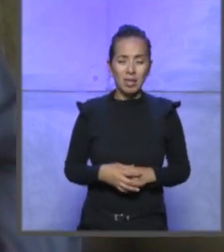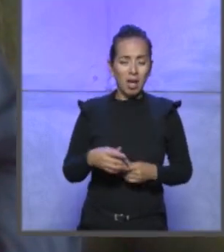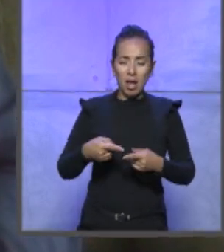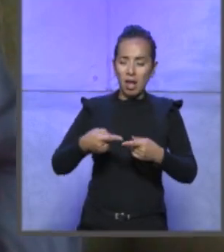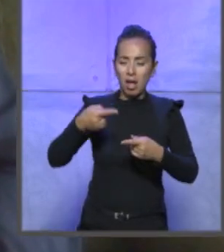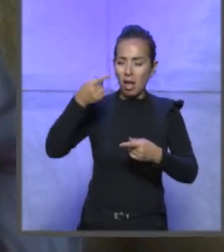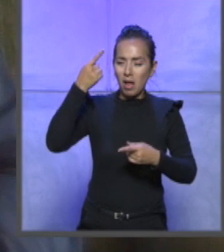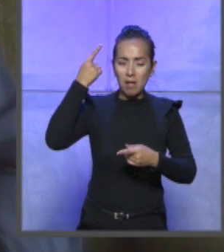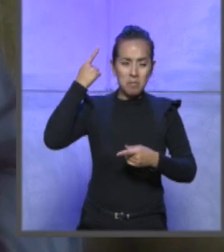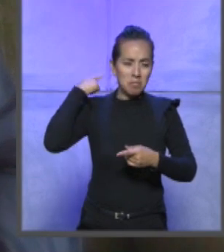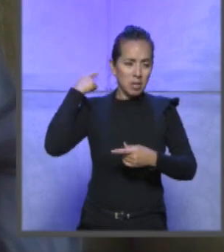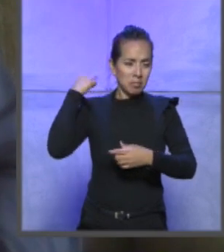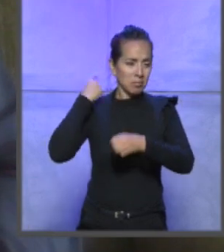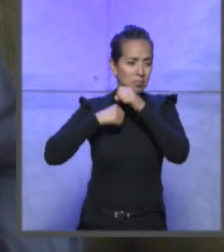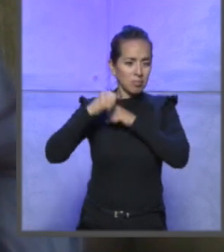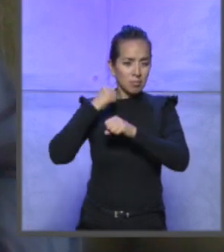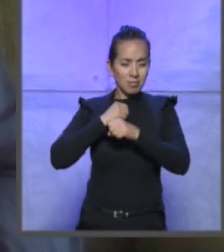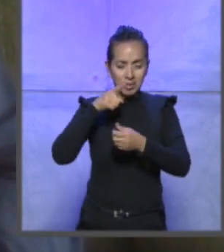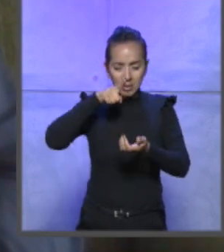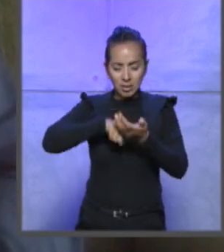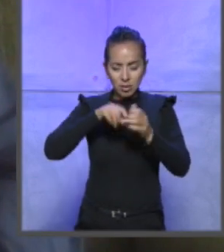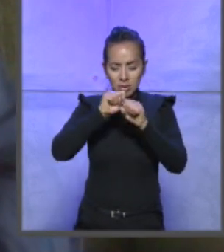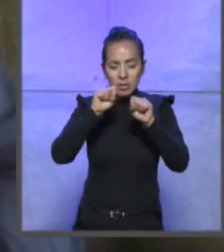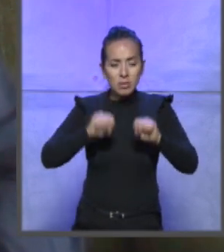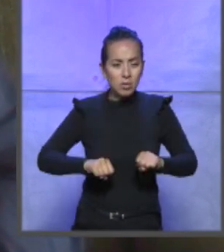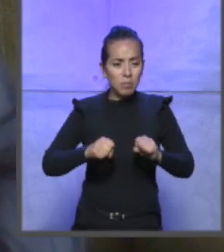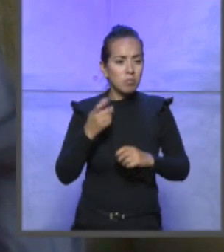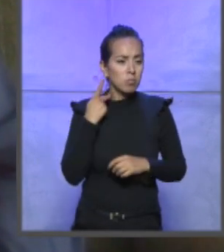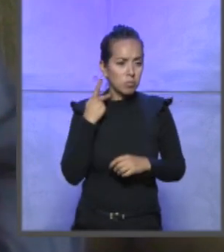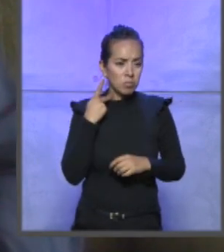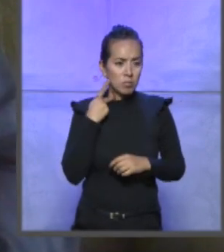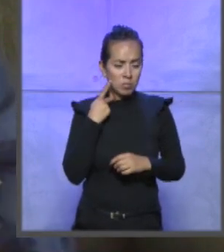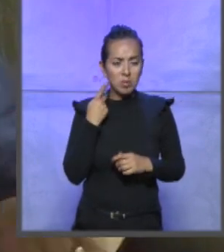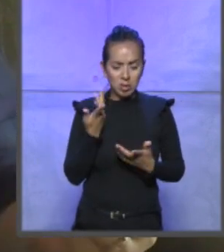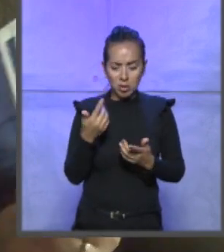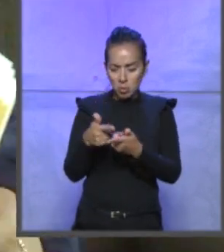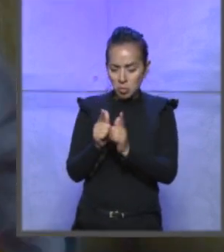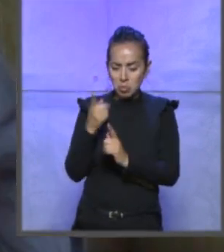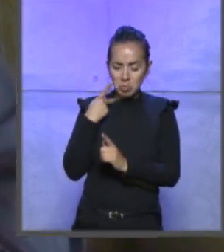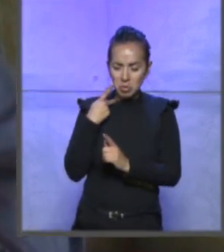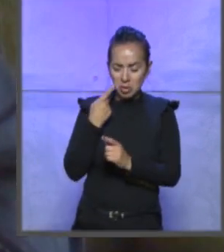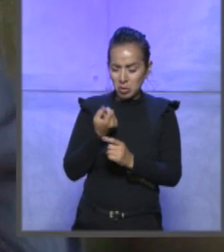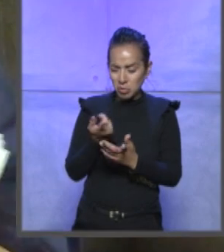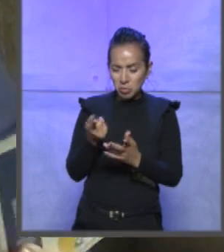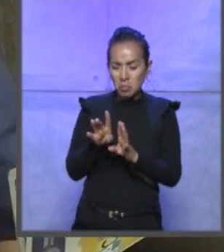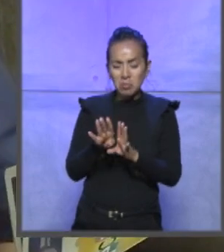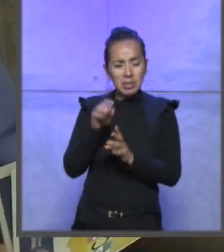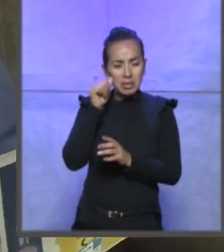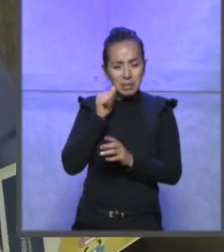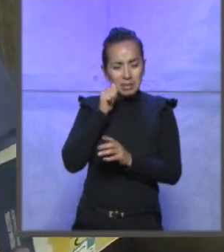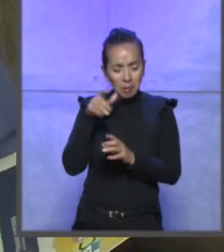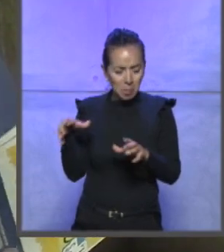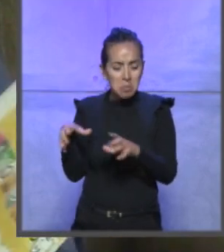Desde hace mucho tiempo en nuestro sistema político, en nuestro sistema de partidos, pues la mayoría de los partidos políticos siempre tienen